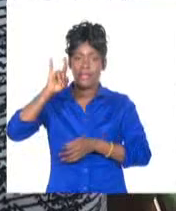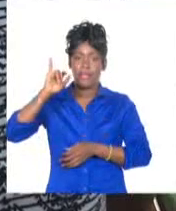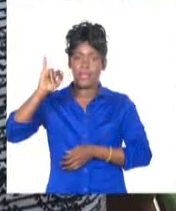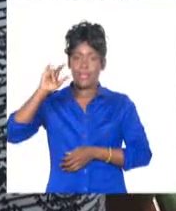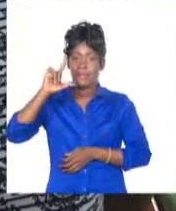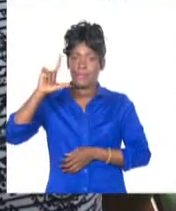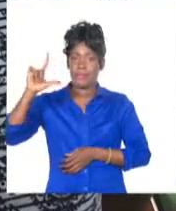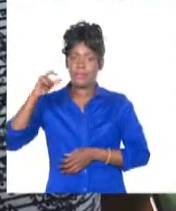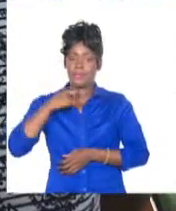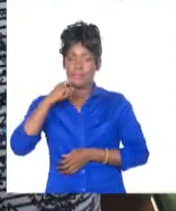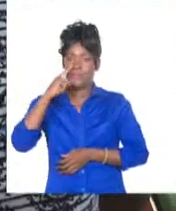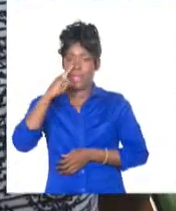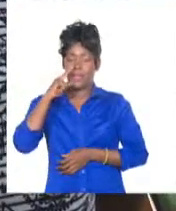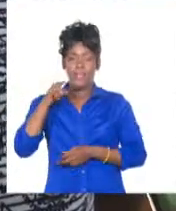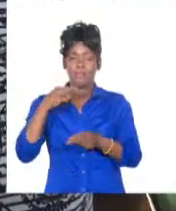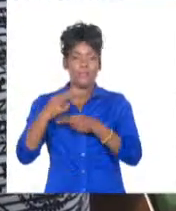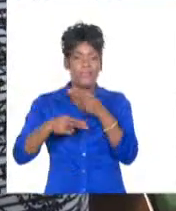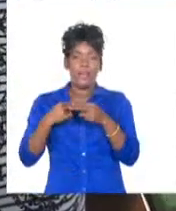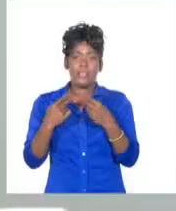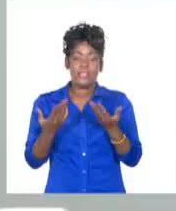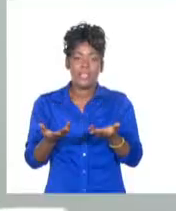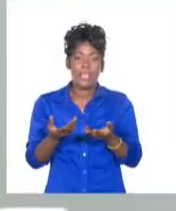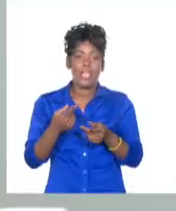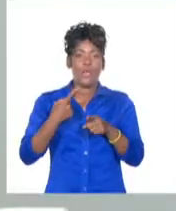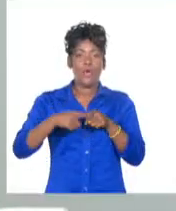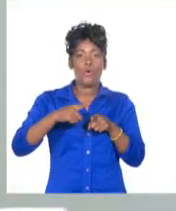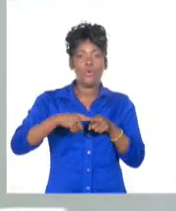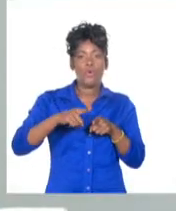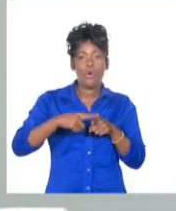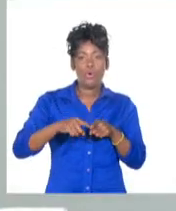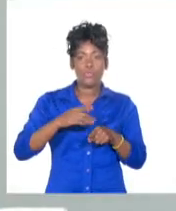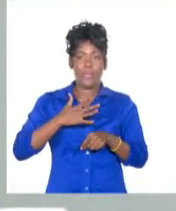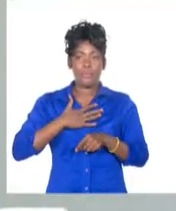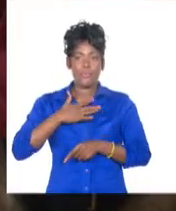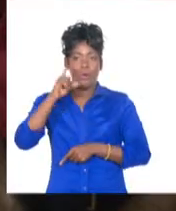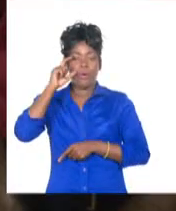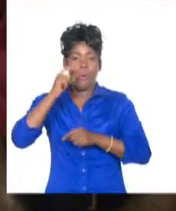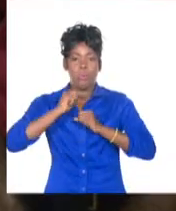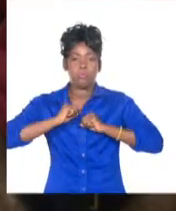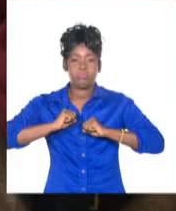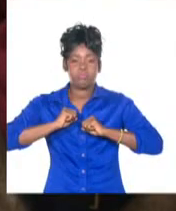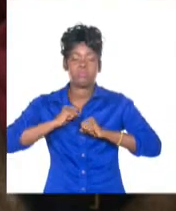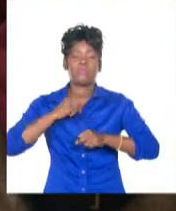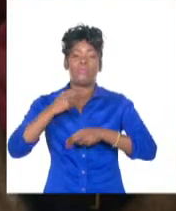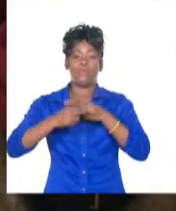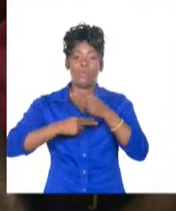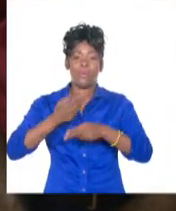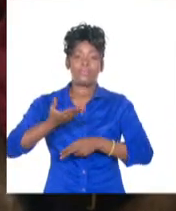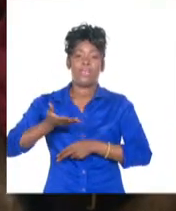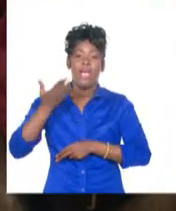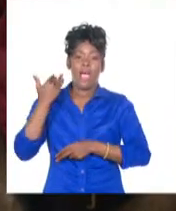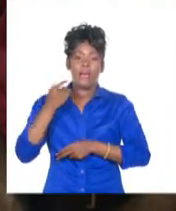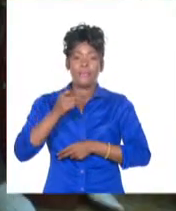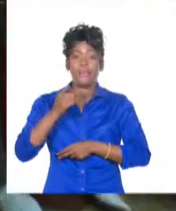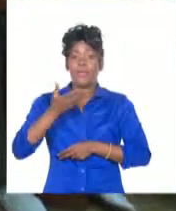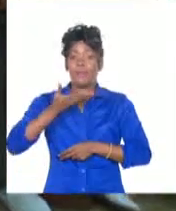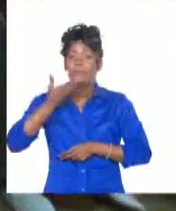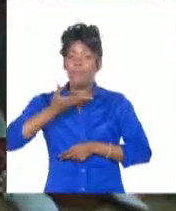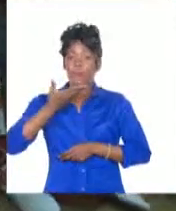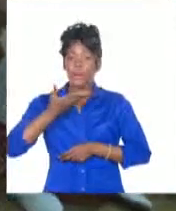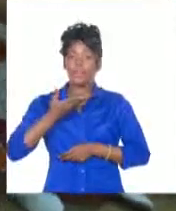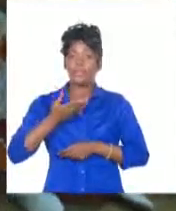momentos de su trayectoria y objetos personales. También el público disfrutó de un concierto de la agrupación vocal de